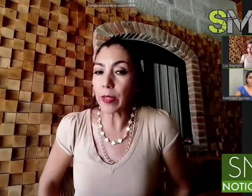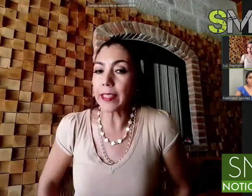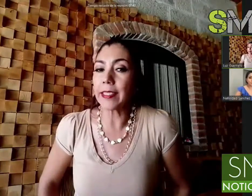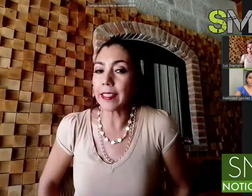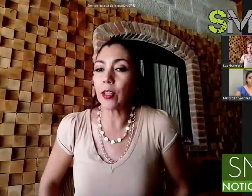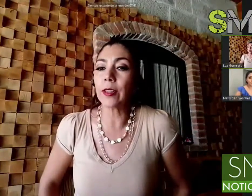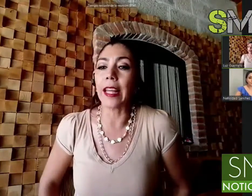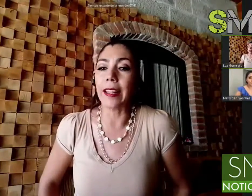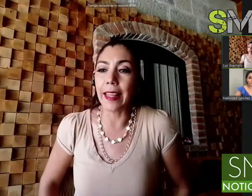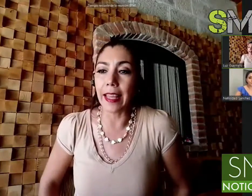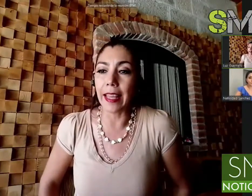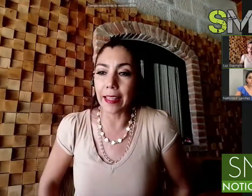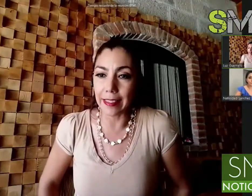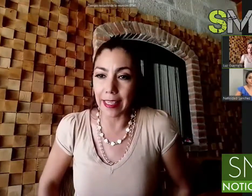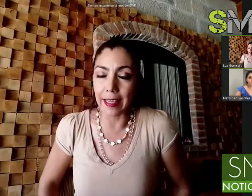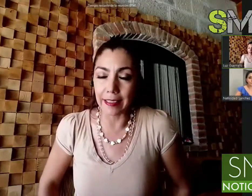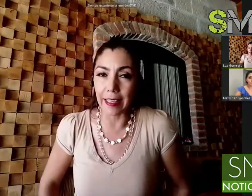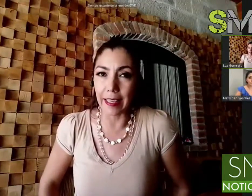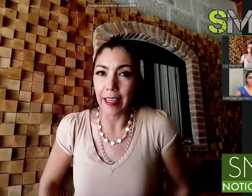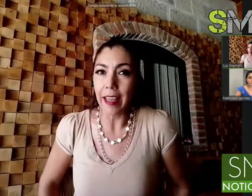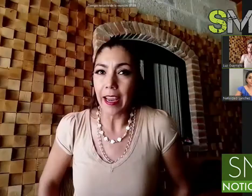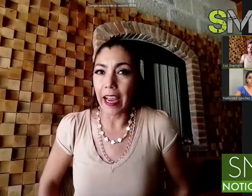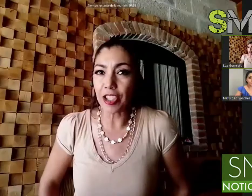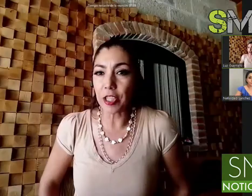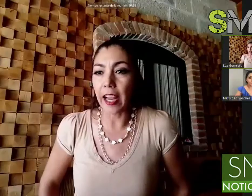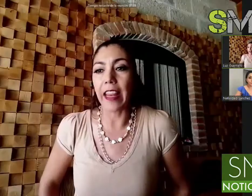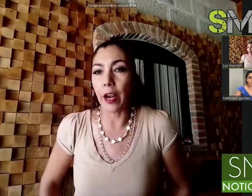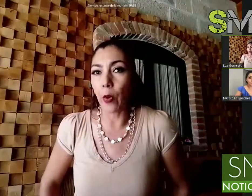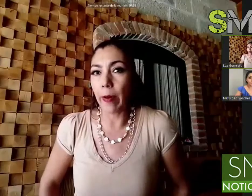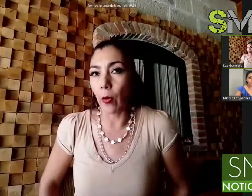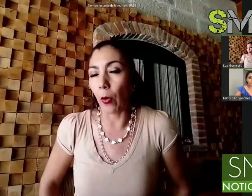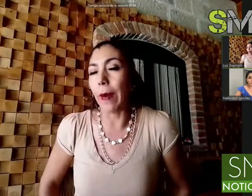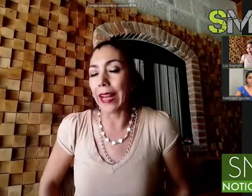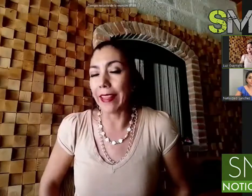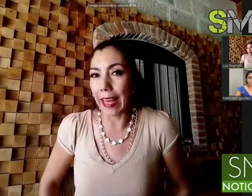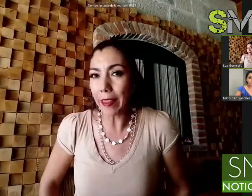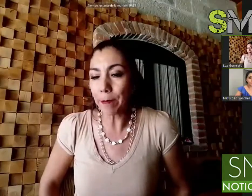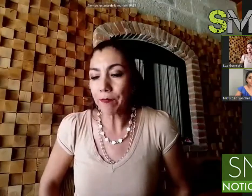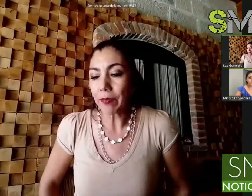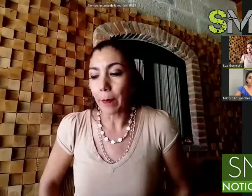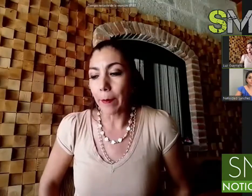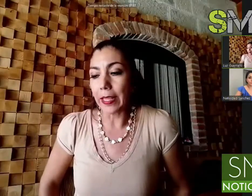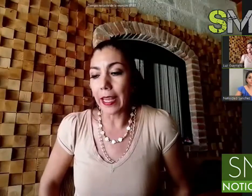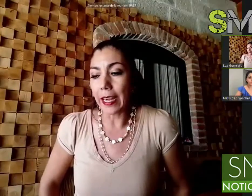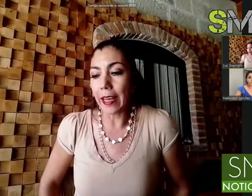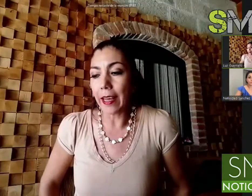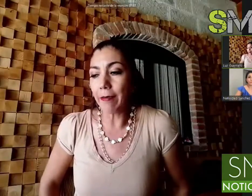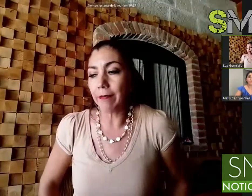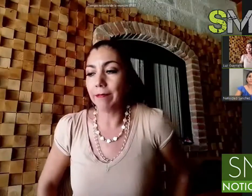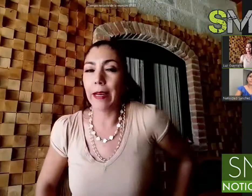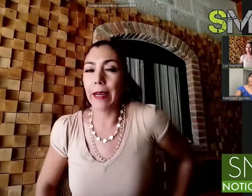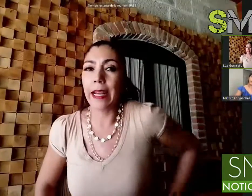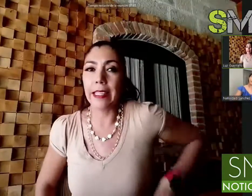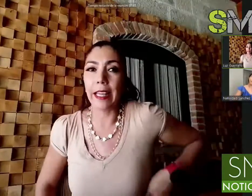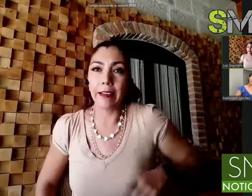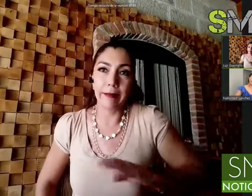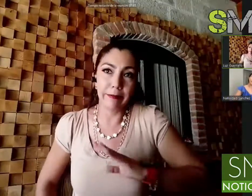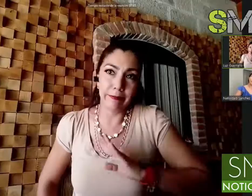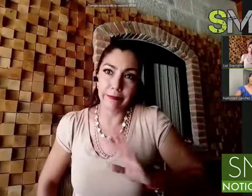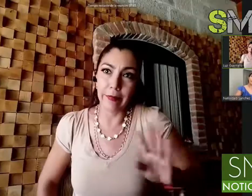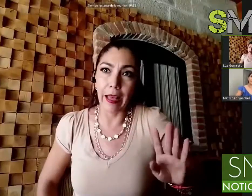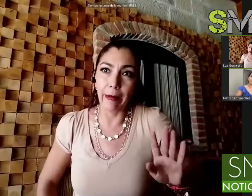por sí ahorita está haciendo tendencia este hashtag de la nueva normalidad, mañana van a